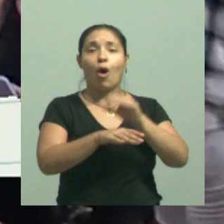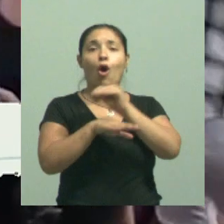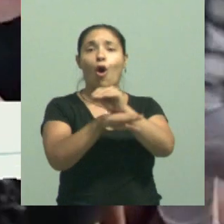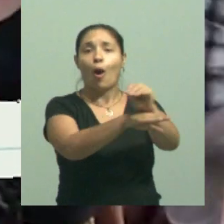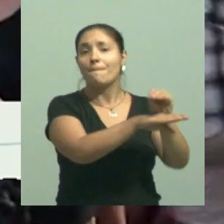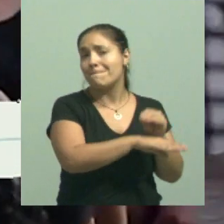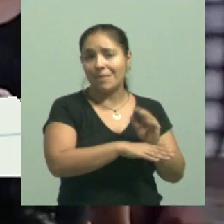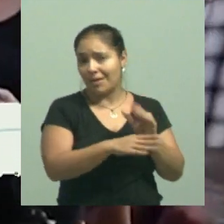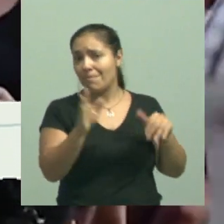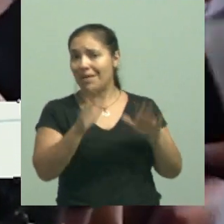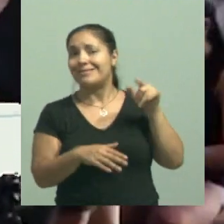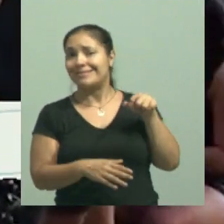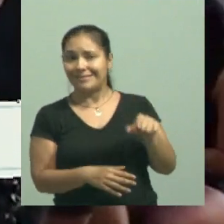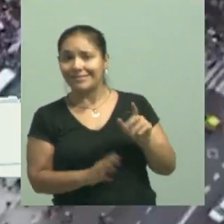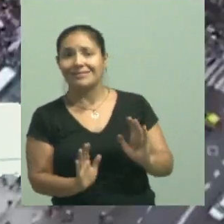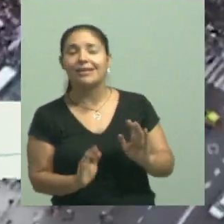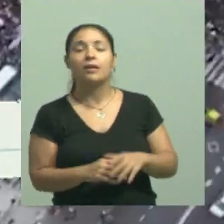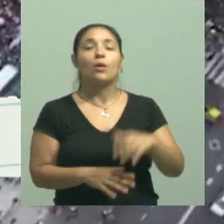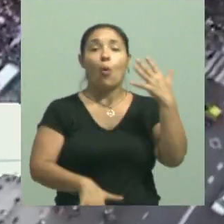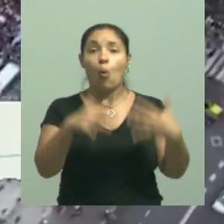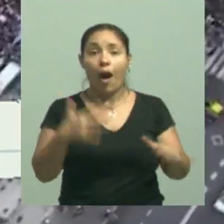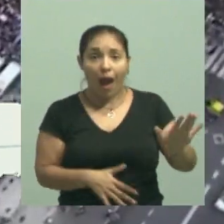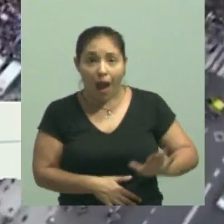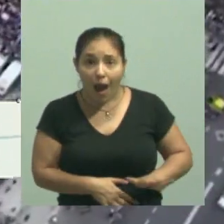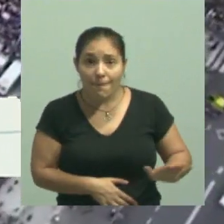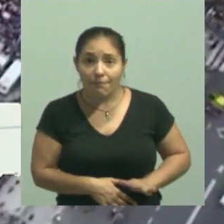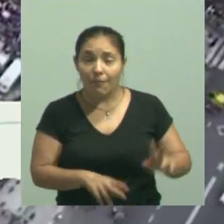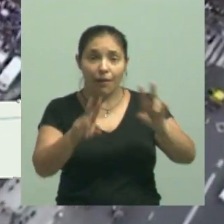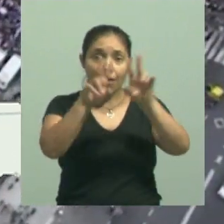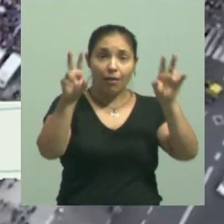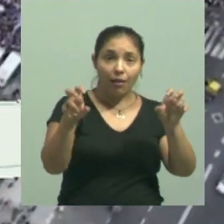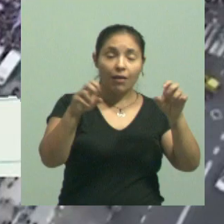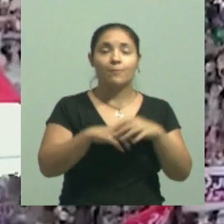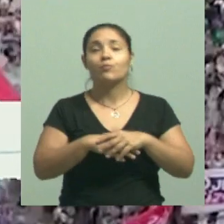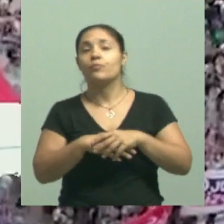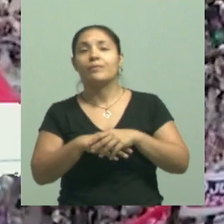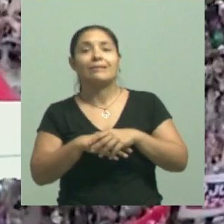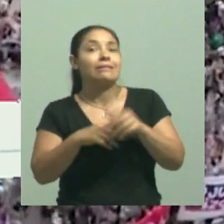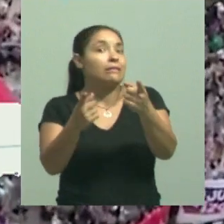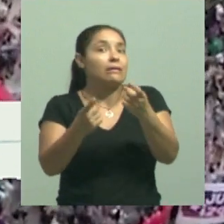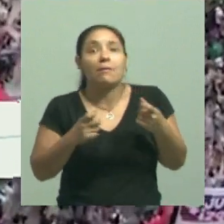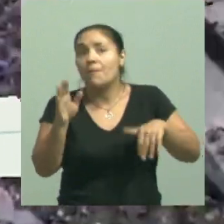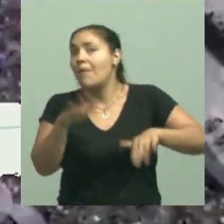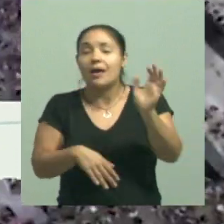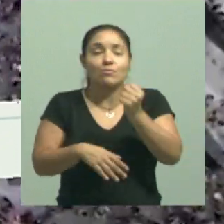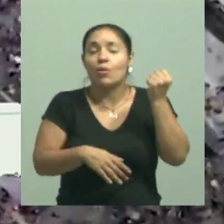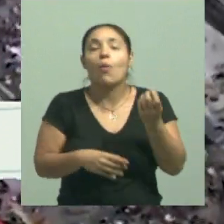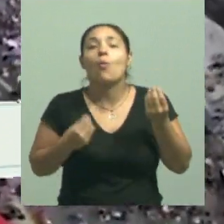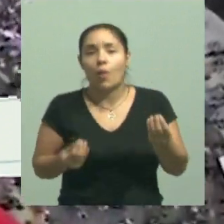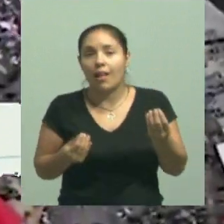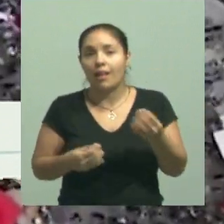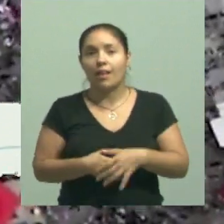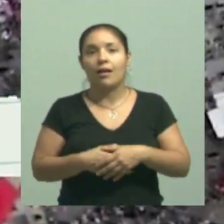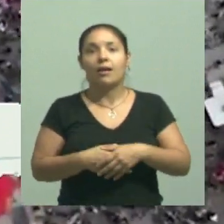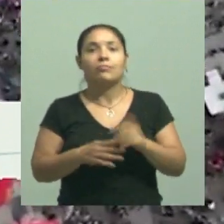comer. Entonces, si la urgencia es el hambre, la necesidad primaria hoy quizás de las mujeres es